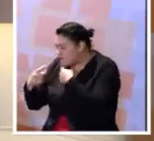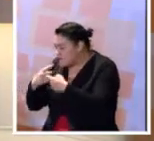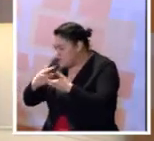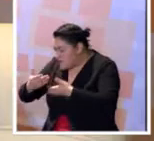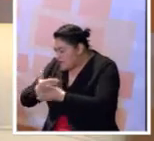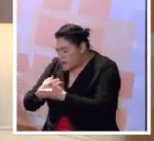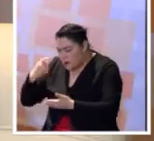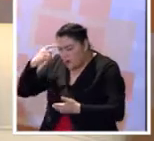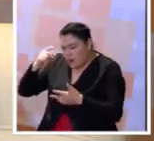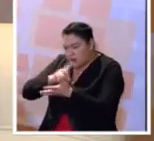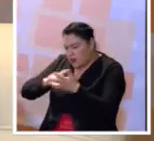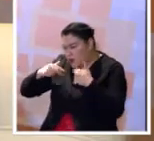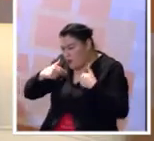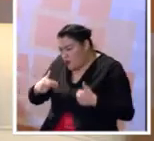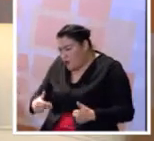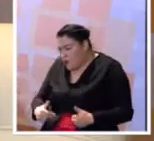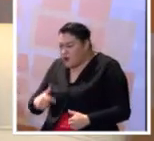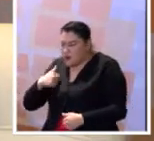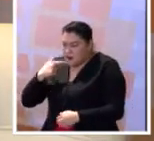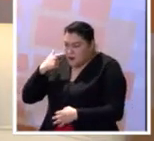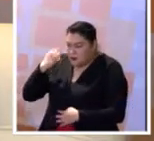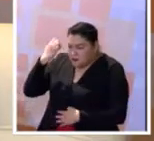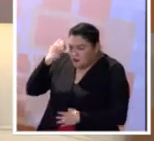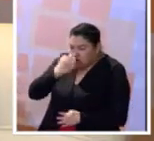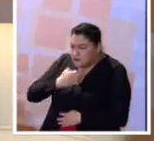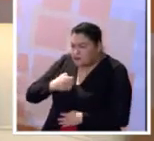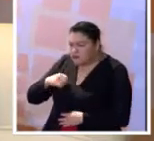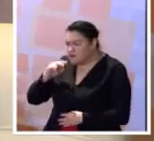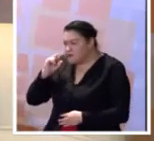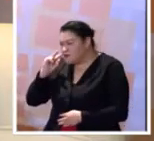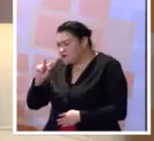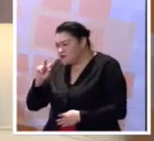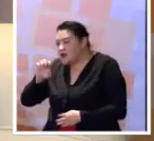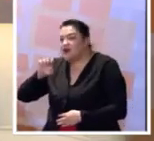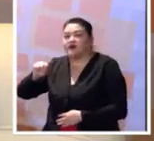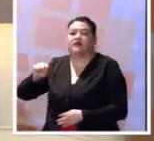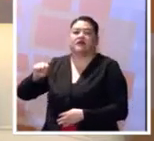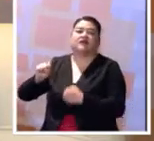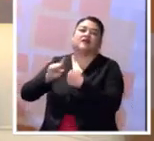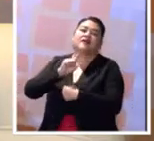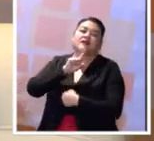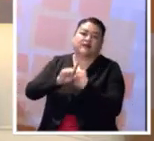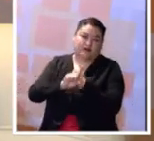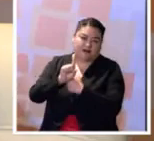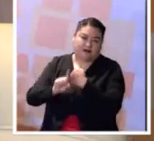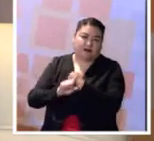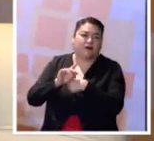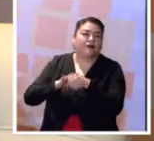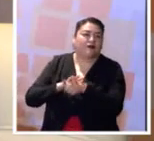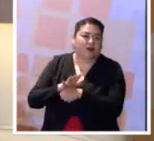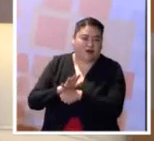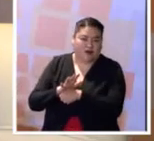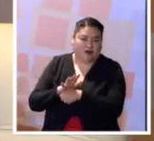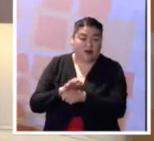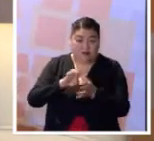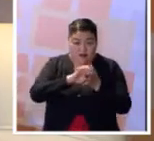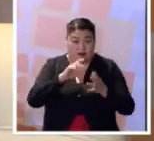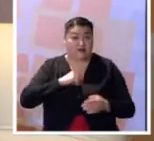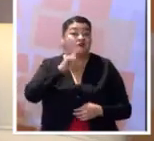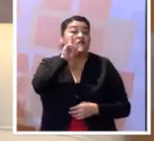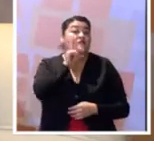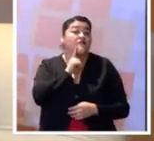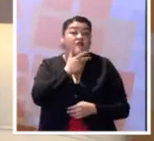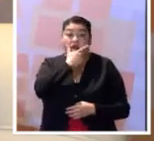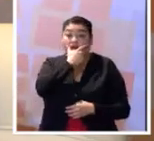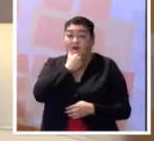identificación que nos permite visualizar cómo de frente a los derechos y de frente a las normas, hombres y mujeres podemos tener una